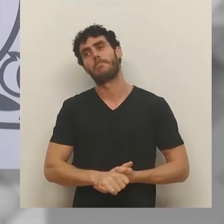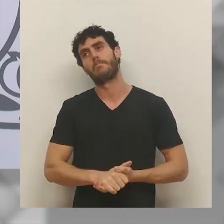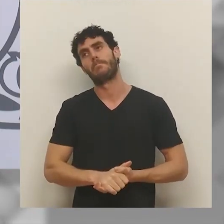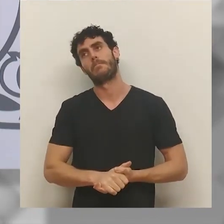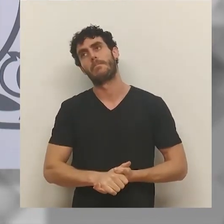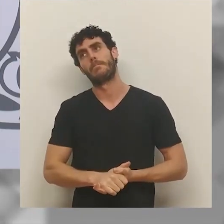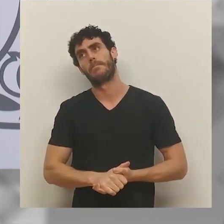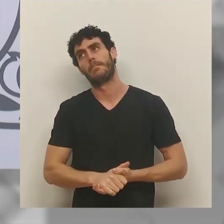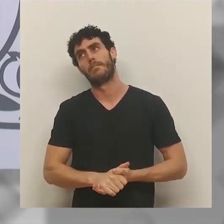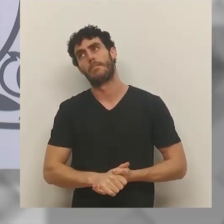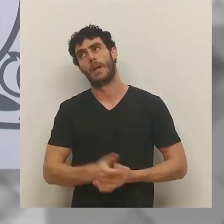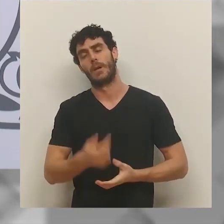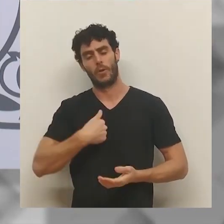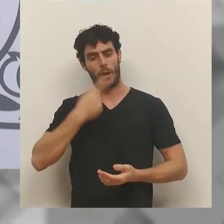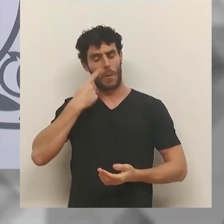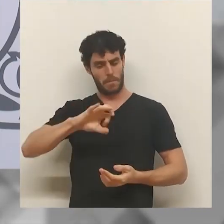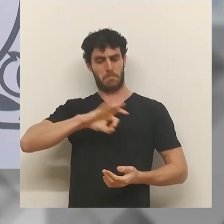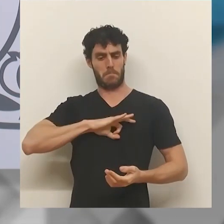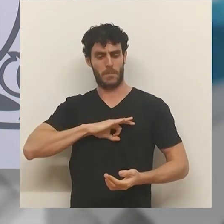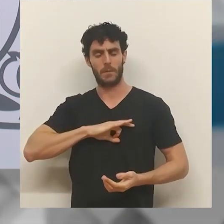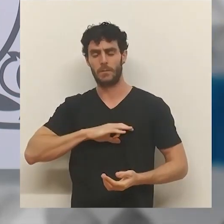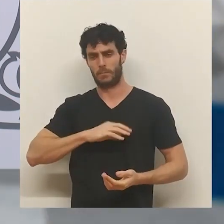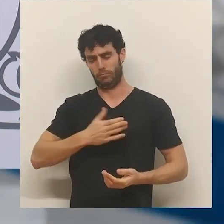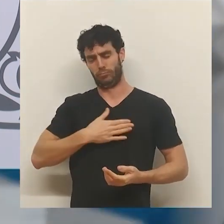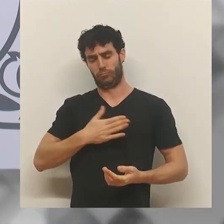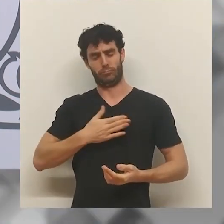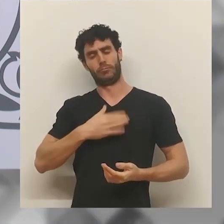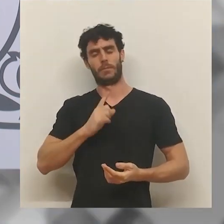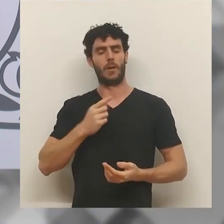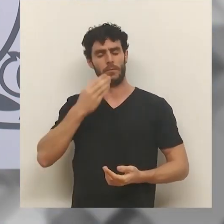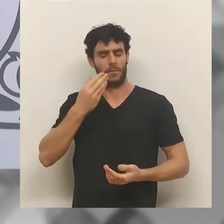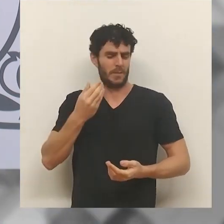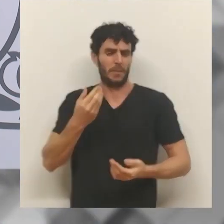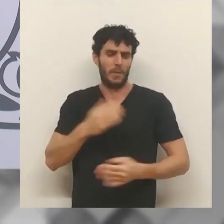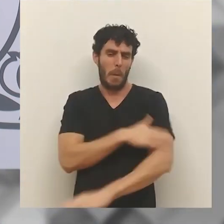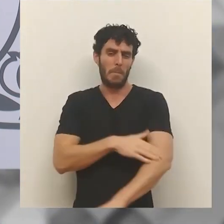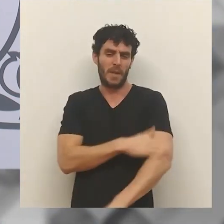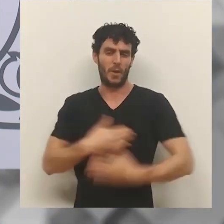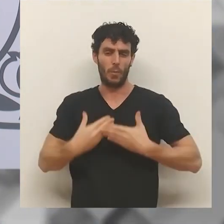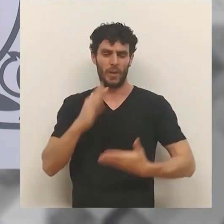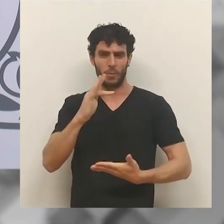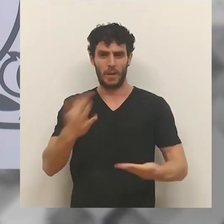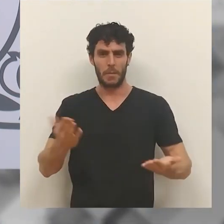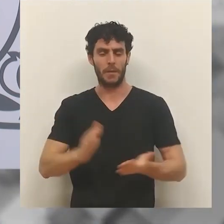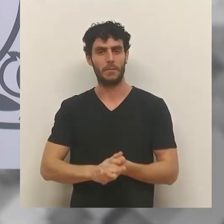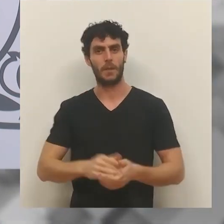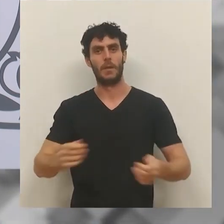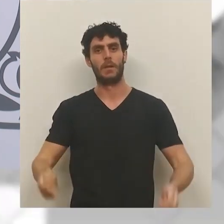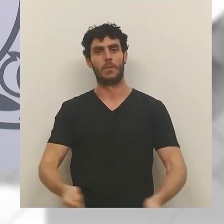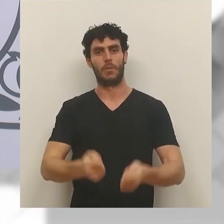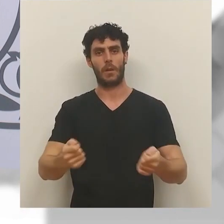no quiero que me interpretéis esto como colgar una medalla, pero muestran la buena voluntad del ministerio.